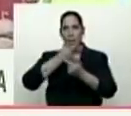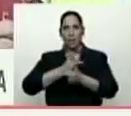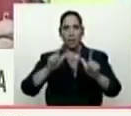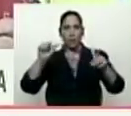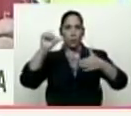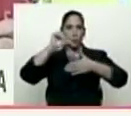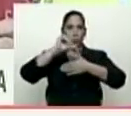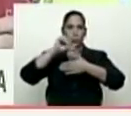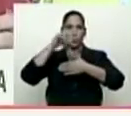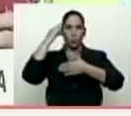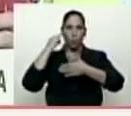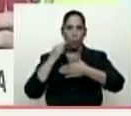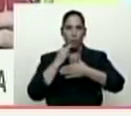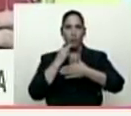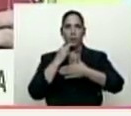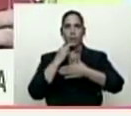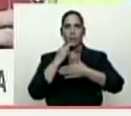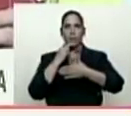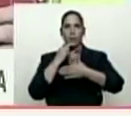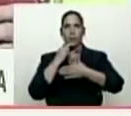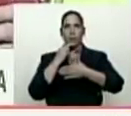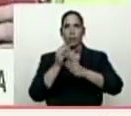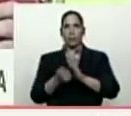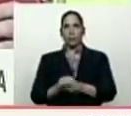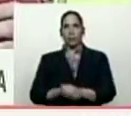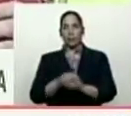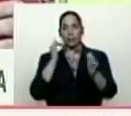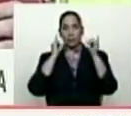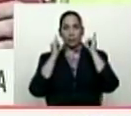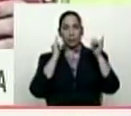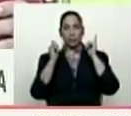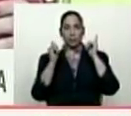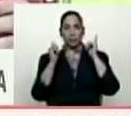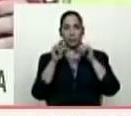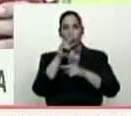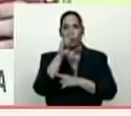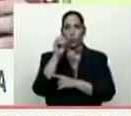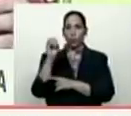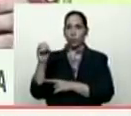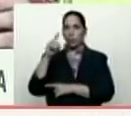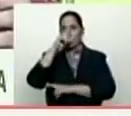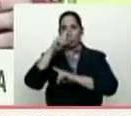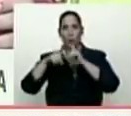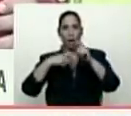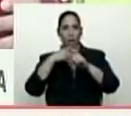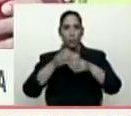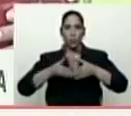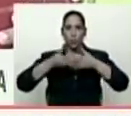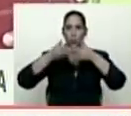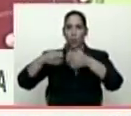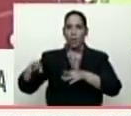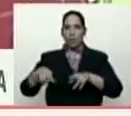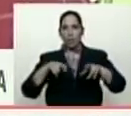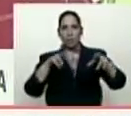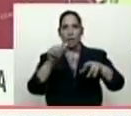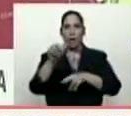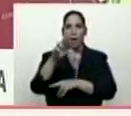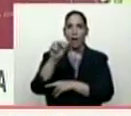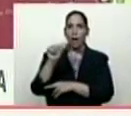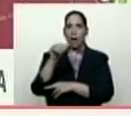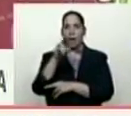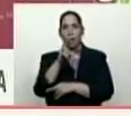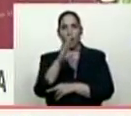suramericana, Simón Bolívar, en ocasión de conmemorarse el bicentenario del cruce del río Arauca al mando del Ejército